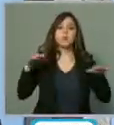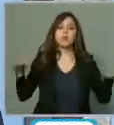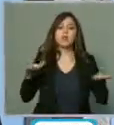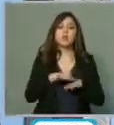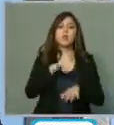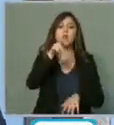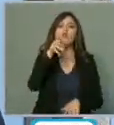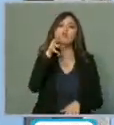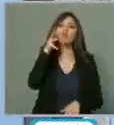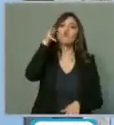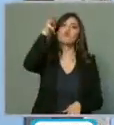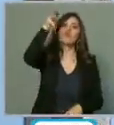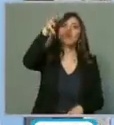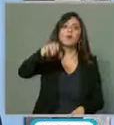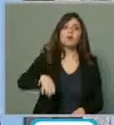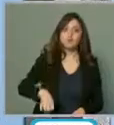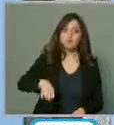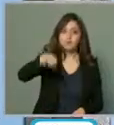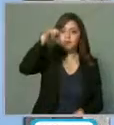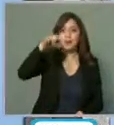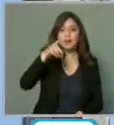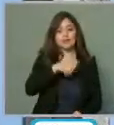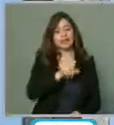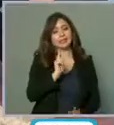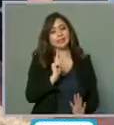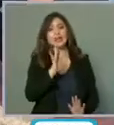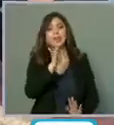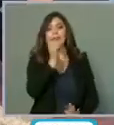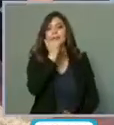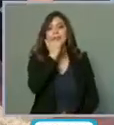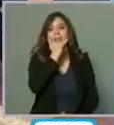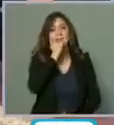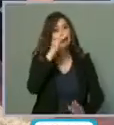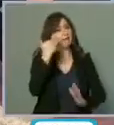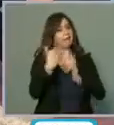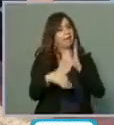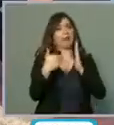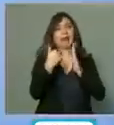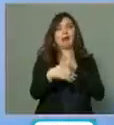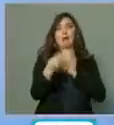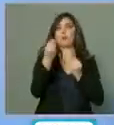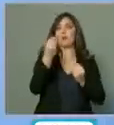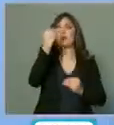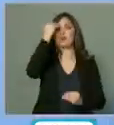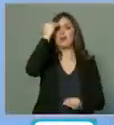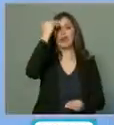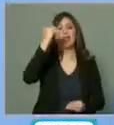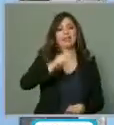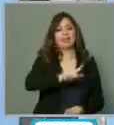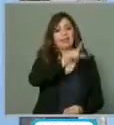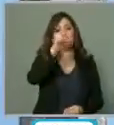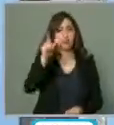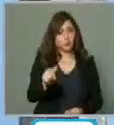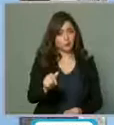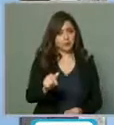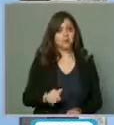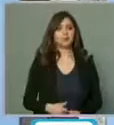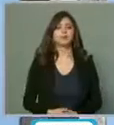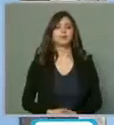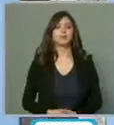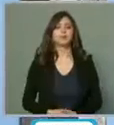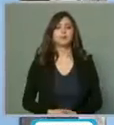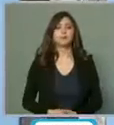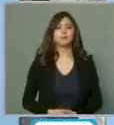que ya les va a tocar eso justamente, Sí. ¿no? Pero en mucho tiempo, ¿eh? Exacto. Te da falta. Justo por esto. Creo que a